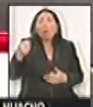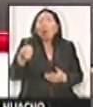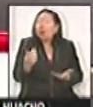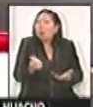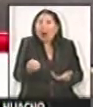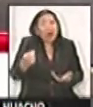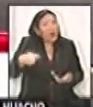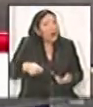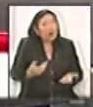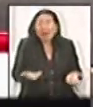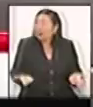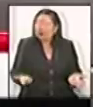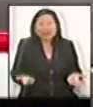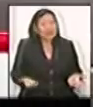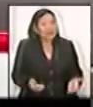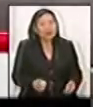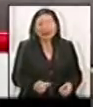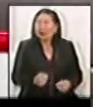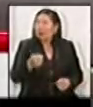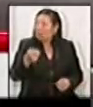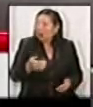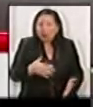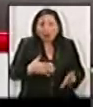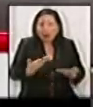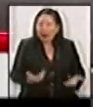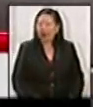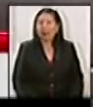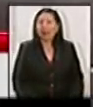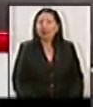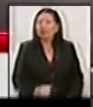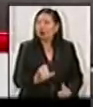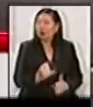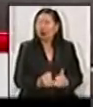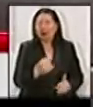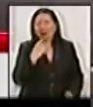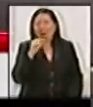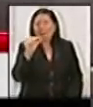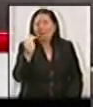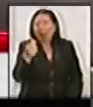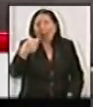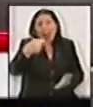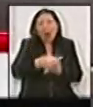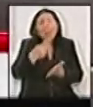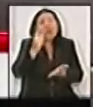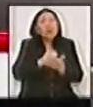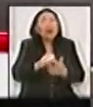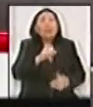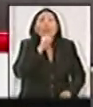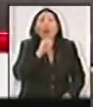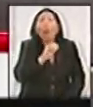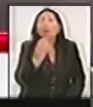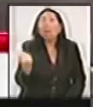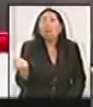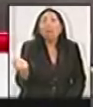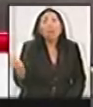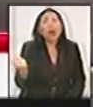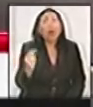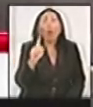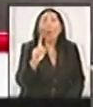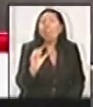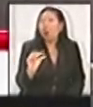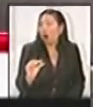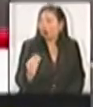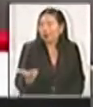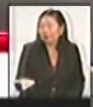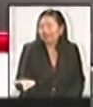tienen un sueldo que luego pueda ser pensionable, que termina siendo un insulto para ellos y para ellas. Presidenta, en